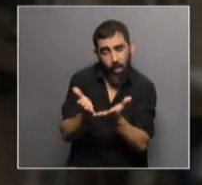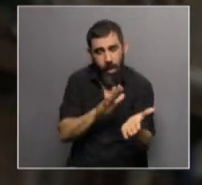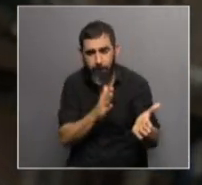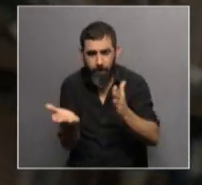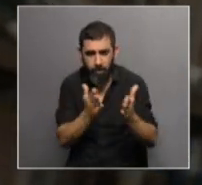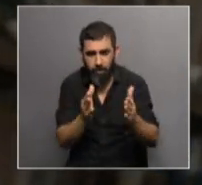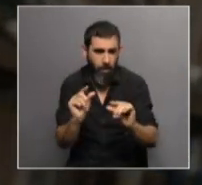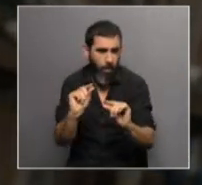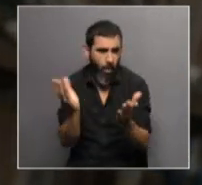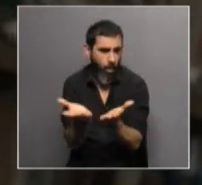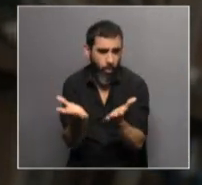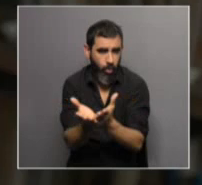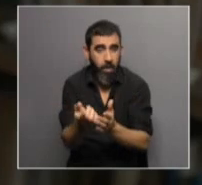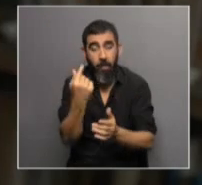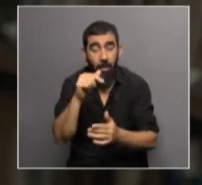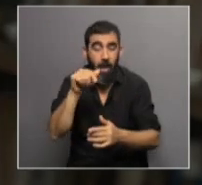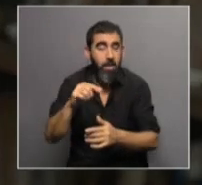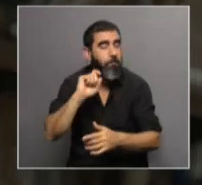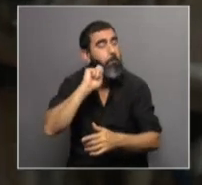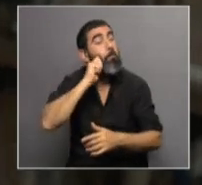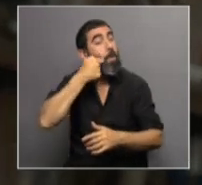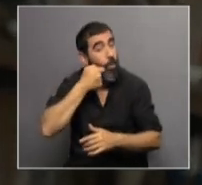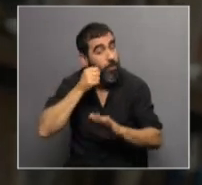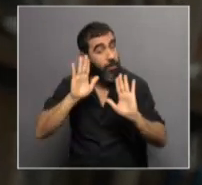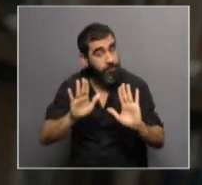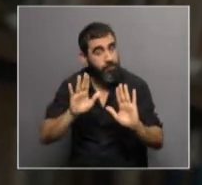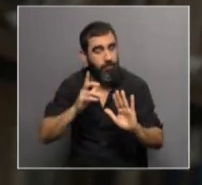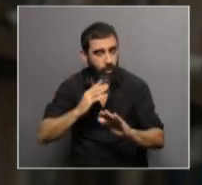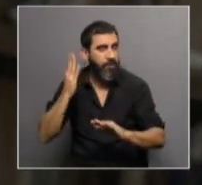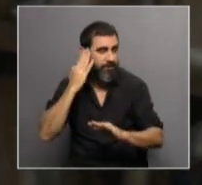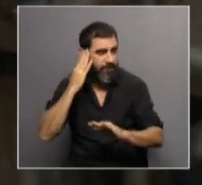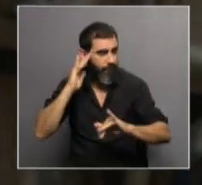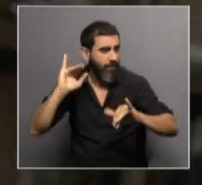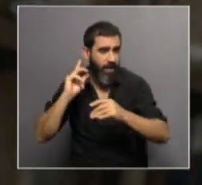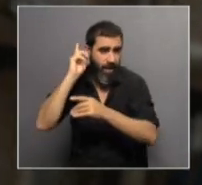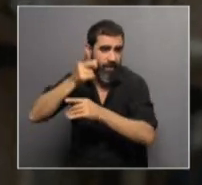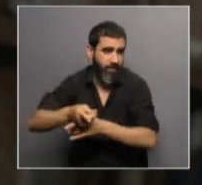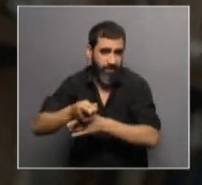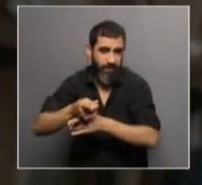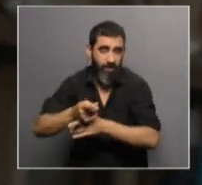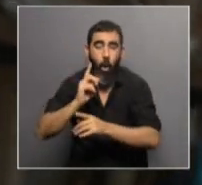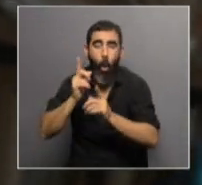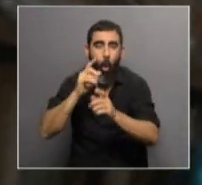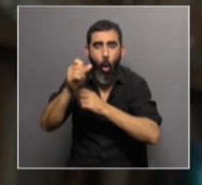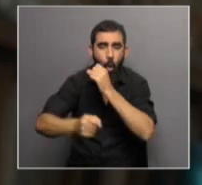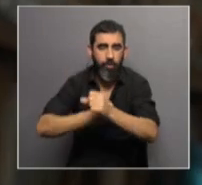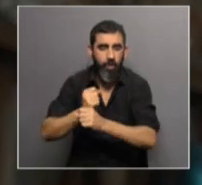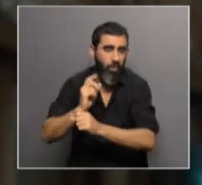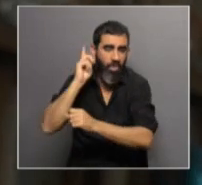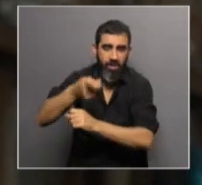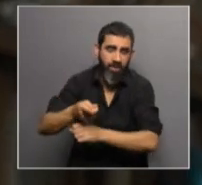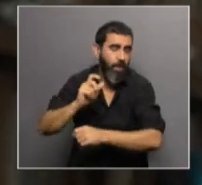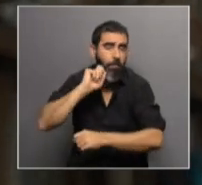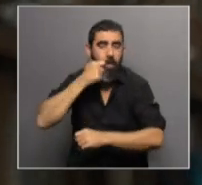pero como que ahí me empezó a gustar y decidió se había decidido ser un libre a los 11 años con él